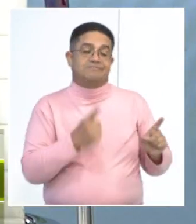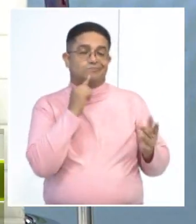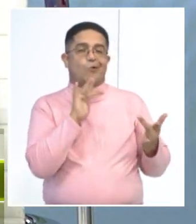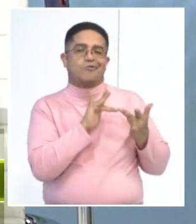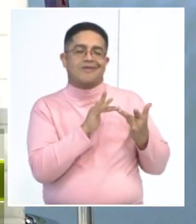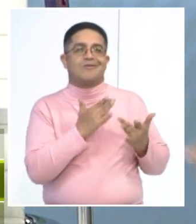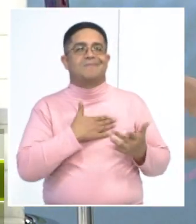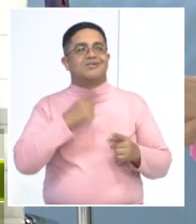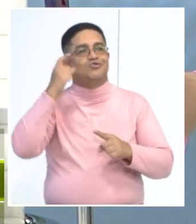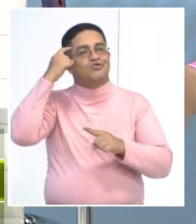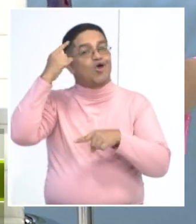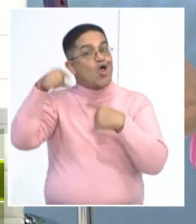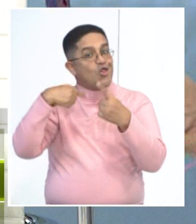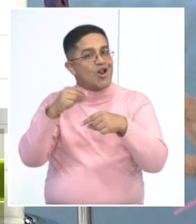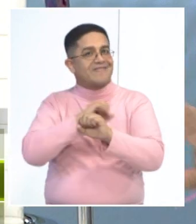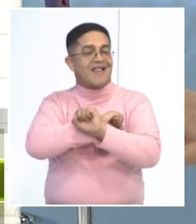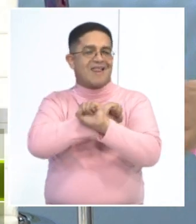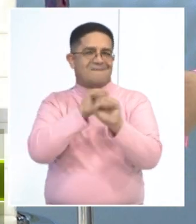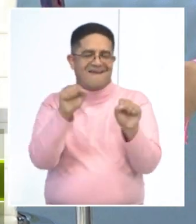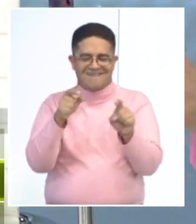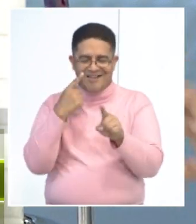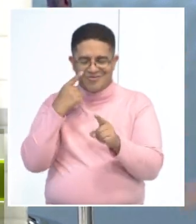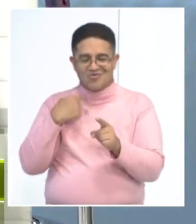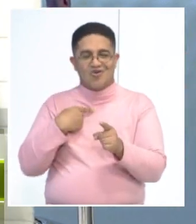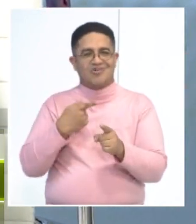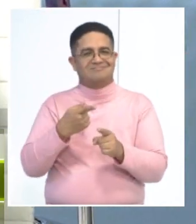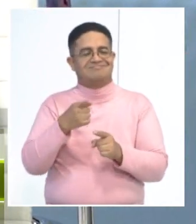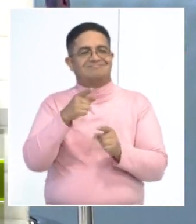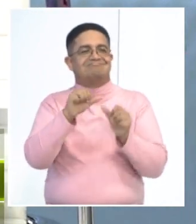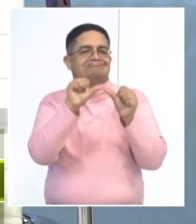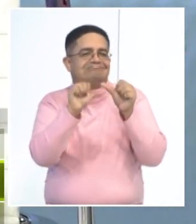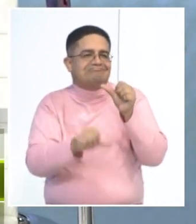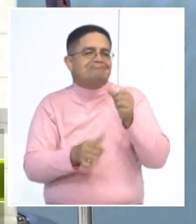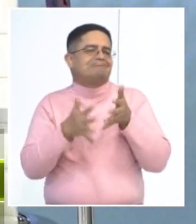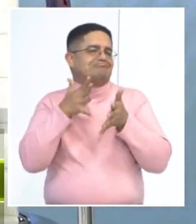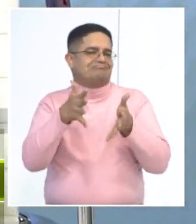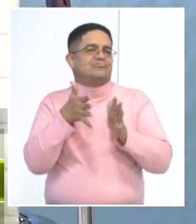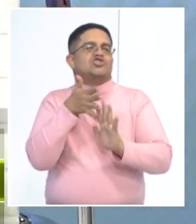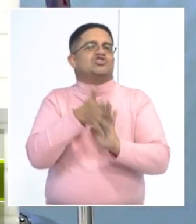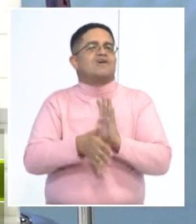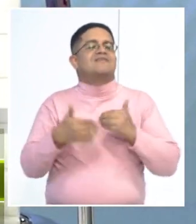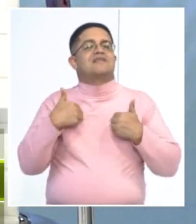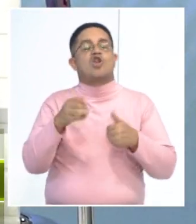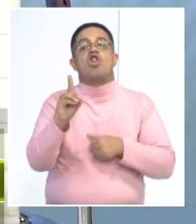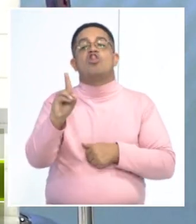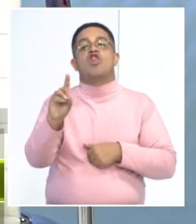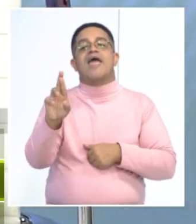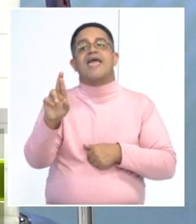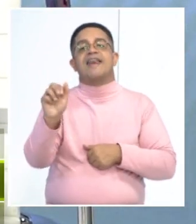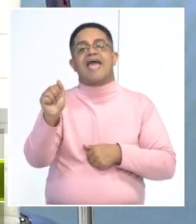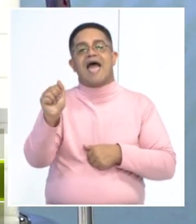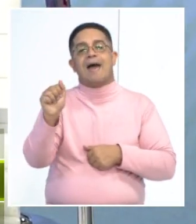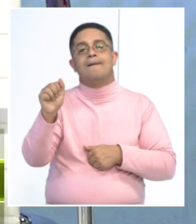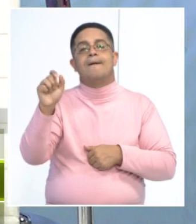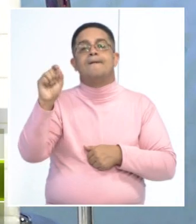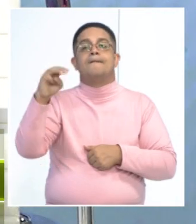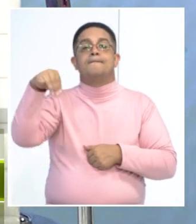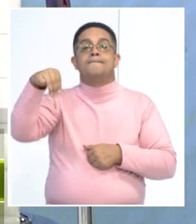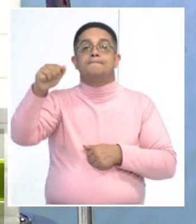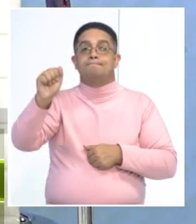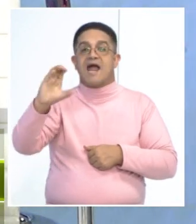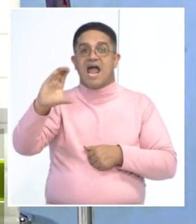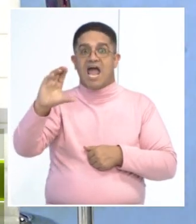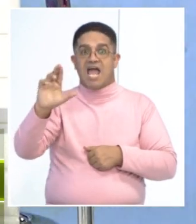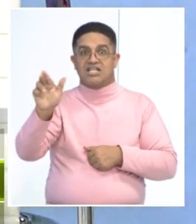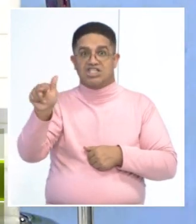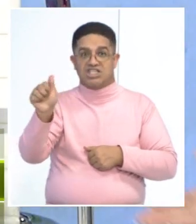sociales todos los días desde la mañanita con el cafecito, Daniela, estamos hablando de salud mental. Doctora Machado, D-R-A Machado en